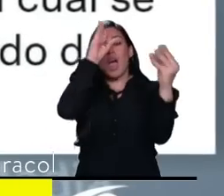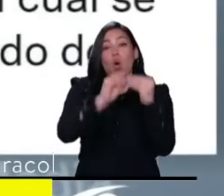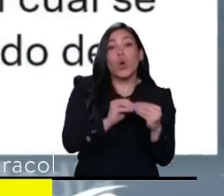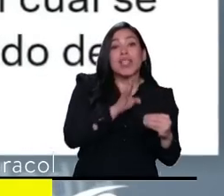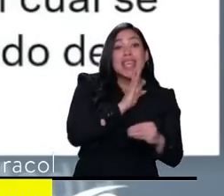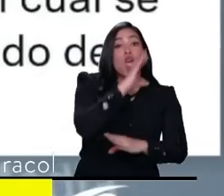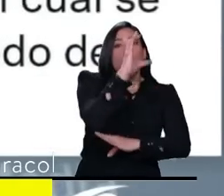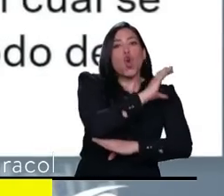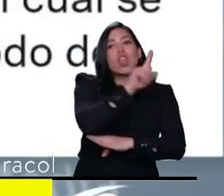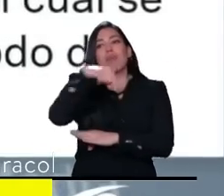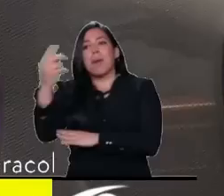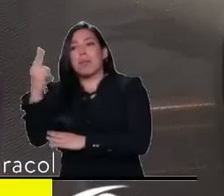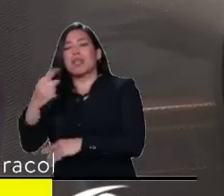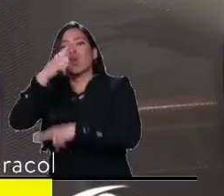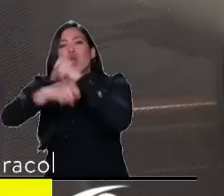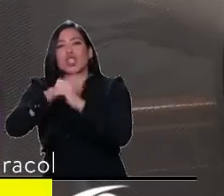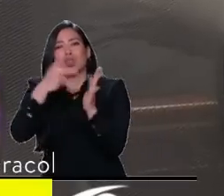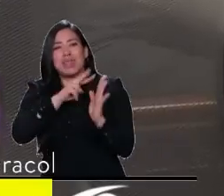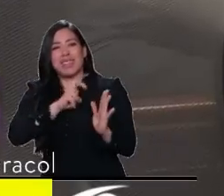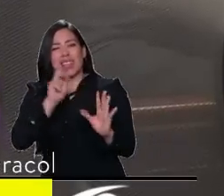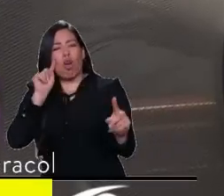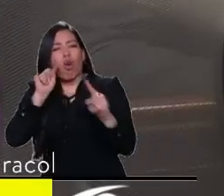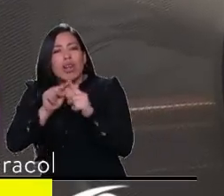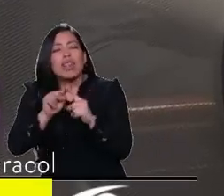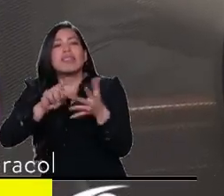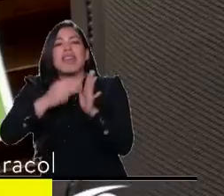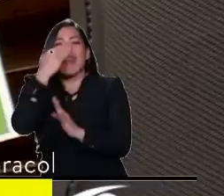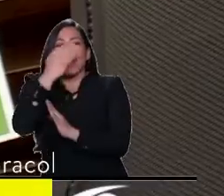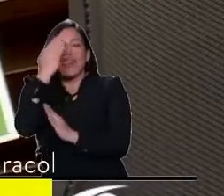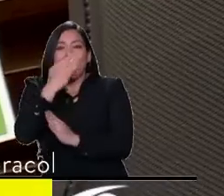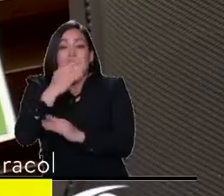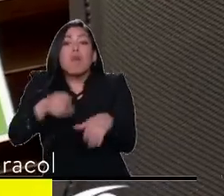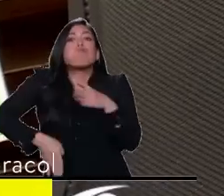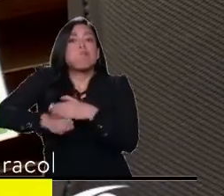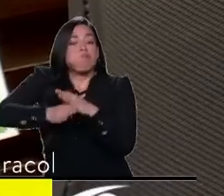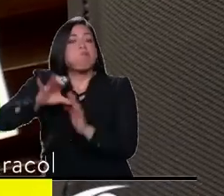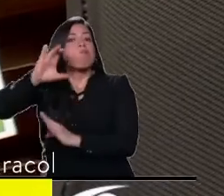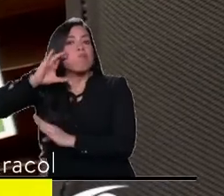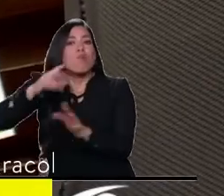firmado entre Colombia y Venezuela en el 2007 para el suministro de gas que está vigente